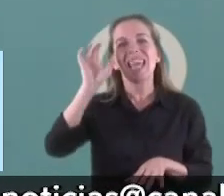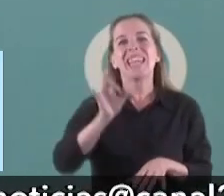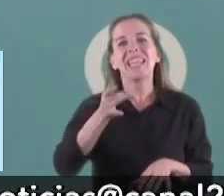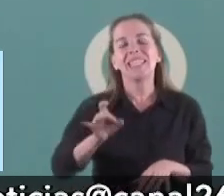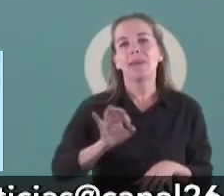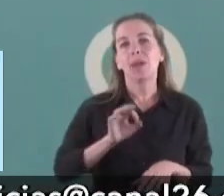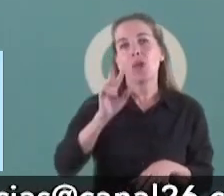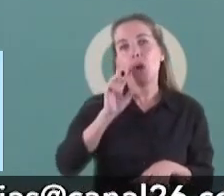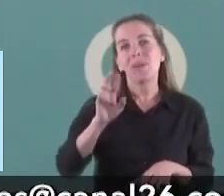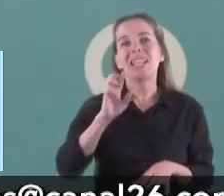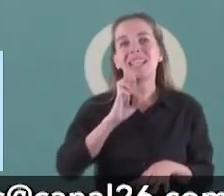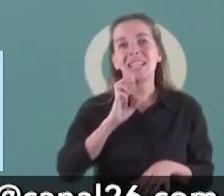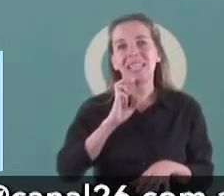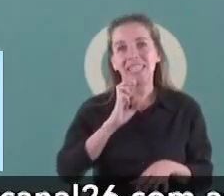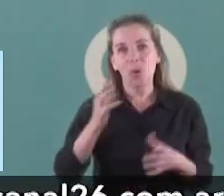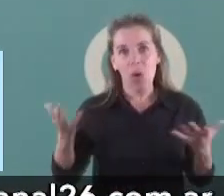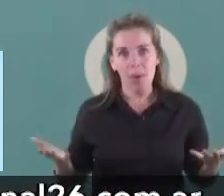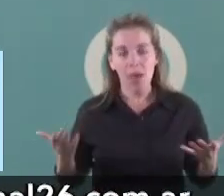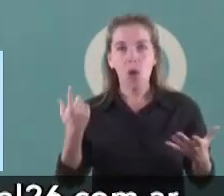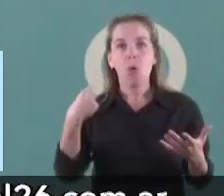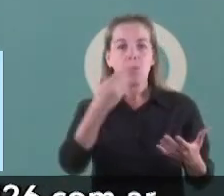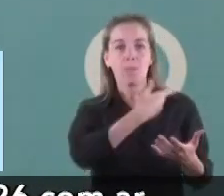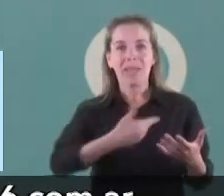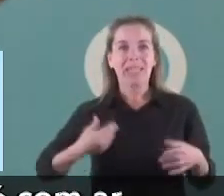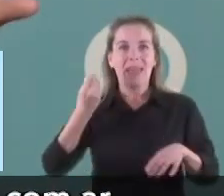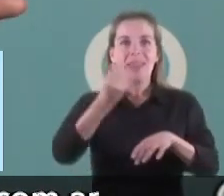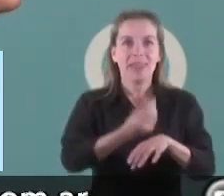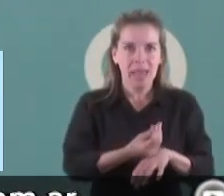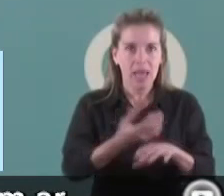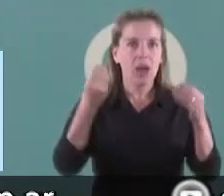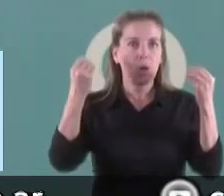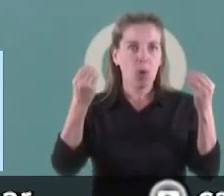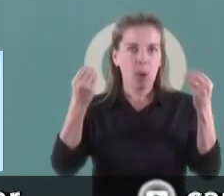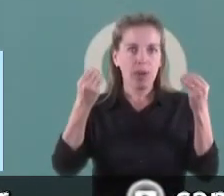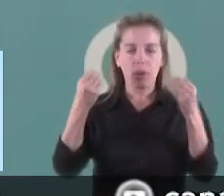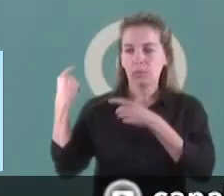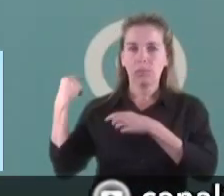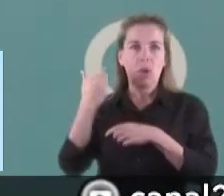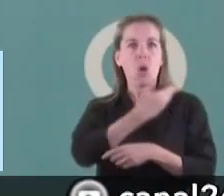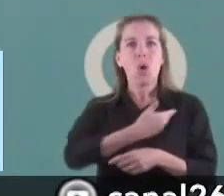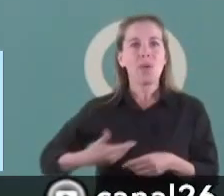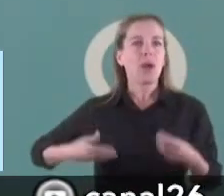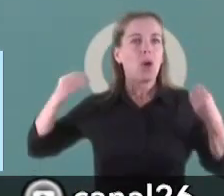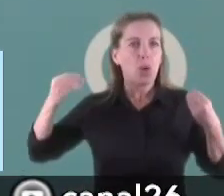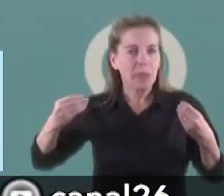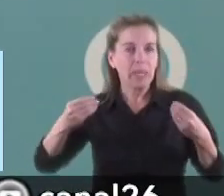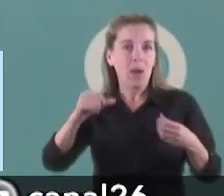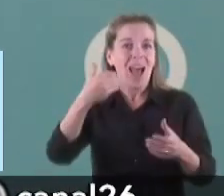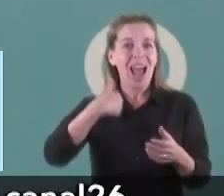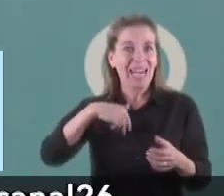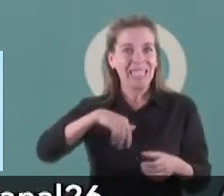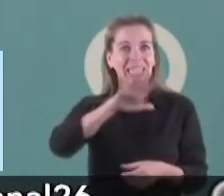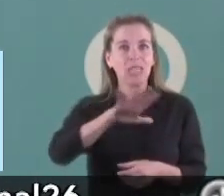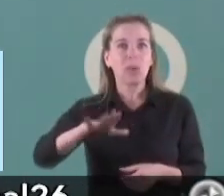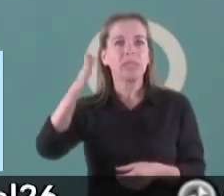el 20 de diciembre del 2019 no nos entregaron Disneylandia nos entregaron un país con el 55% de